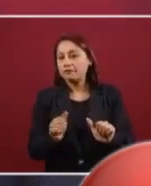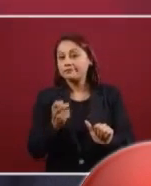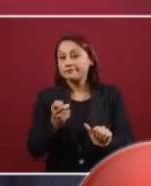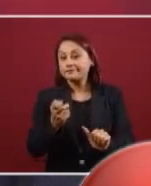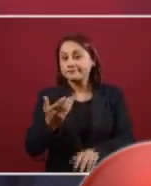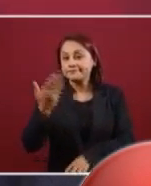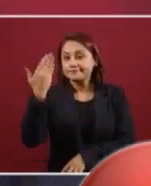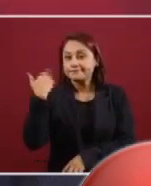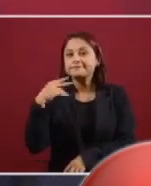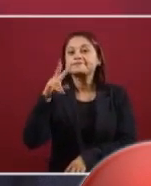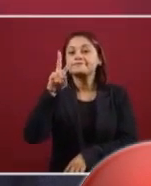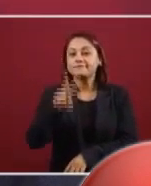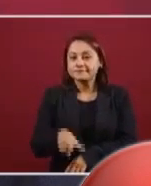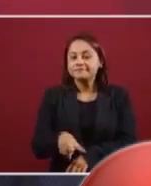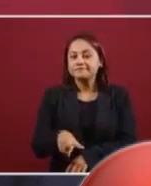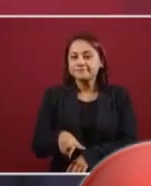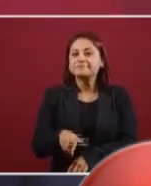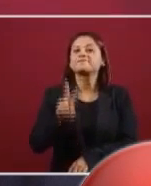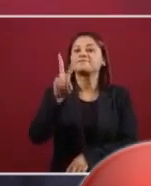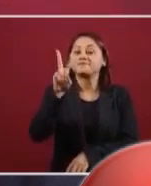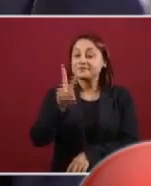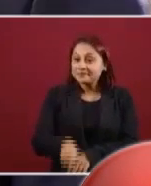Se habla hasta de arreglos arriba,